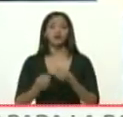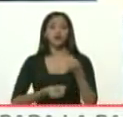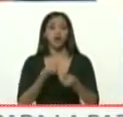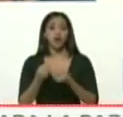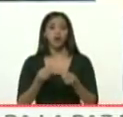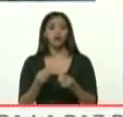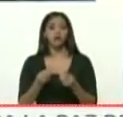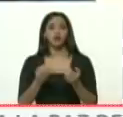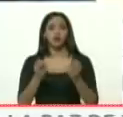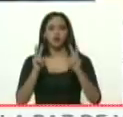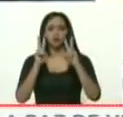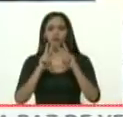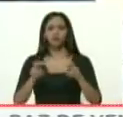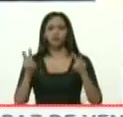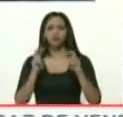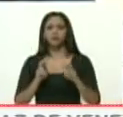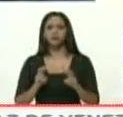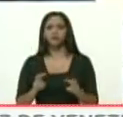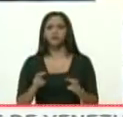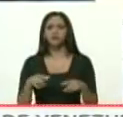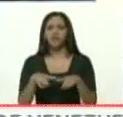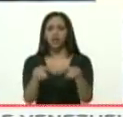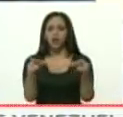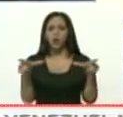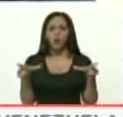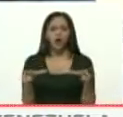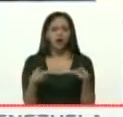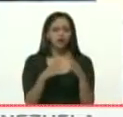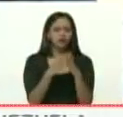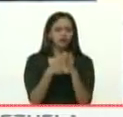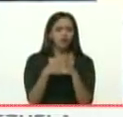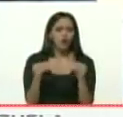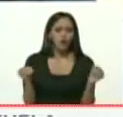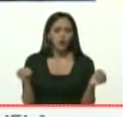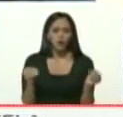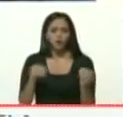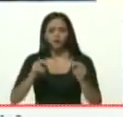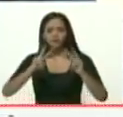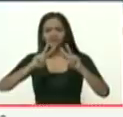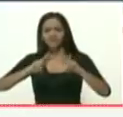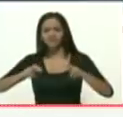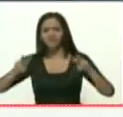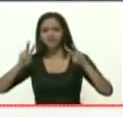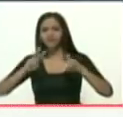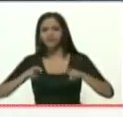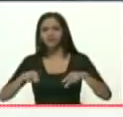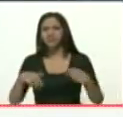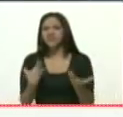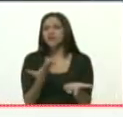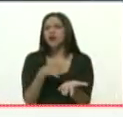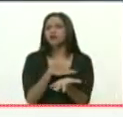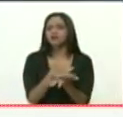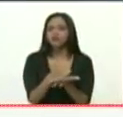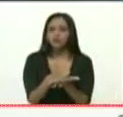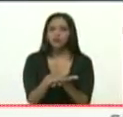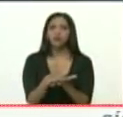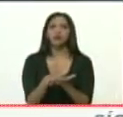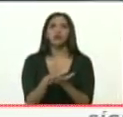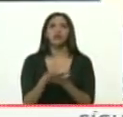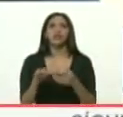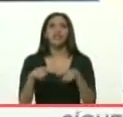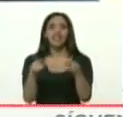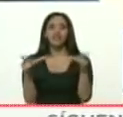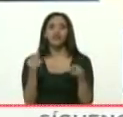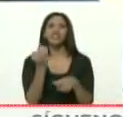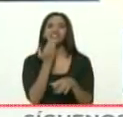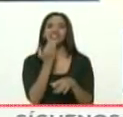del área jurisdiccional de la zona donde ocurrieron los hechos y las zonas